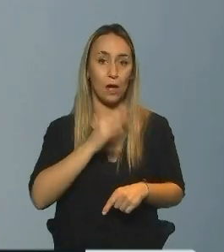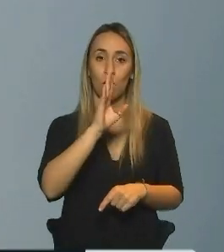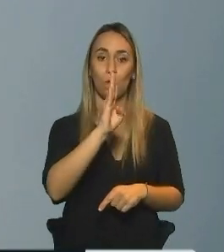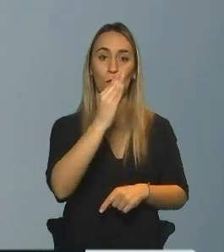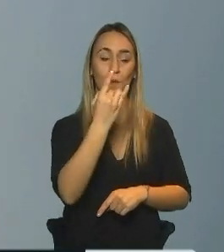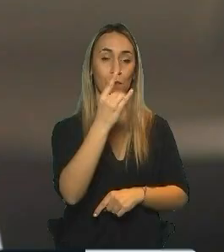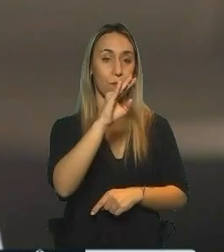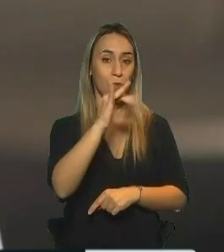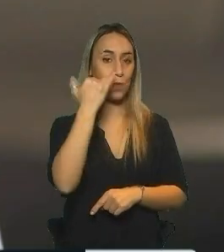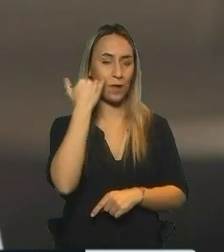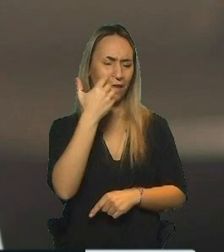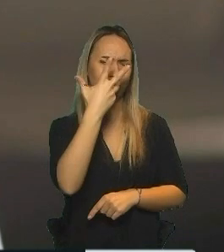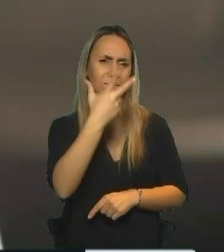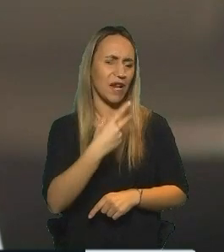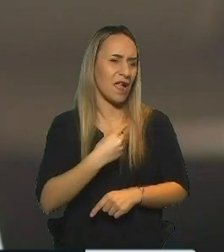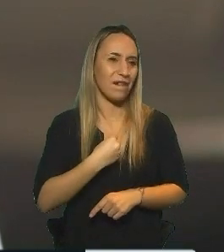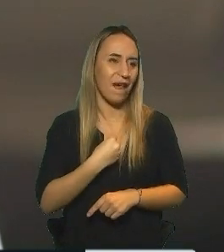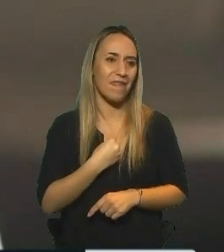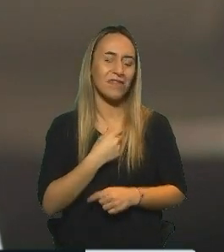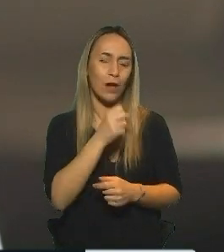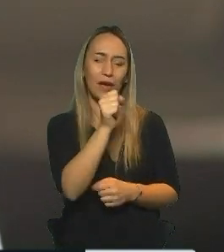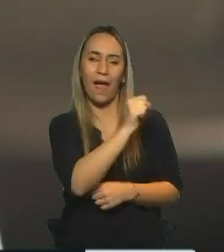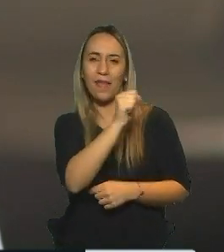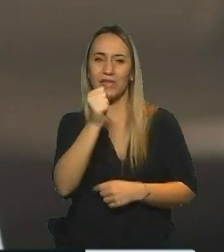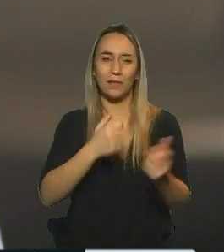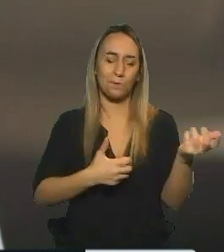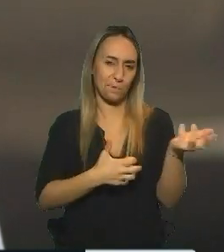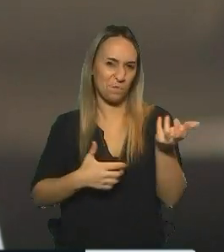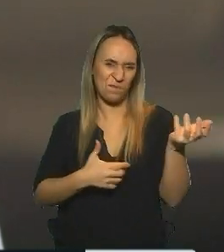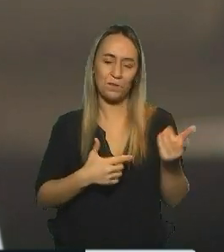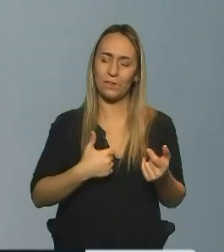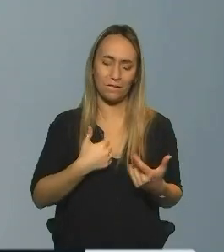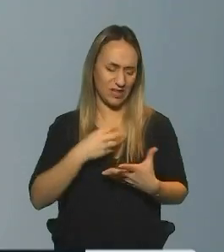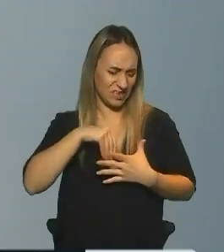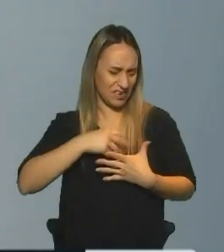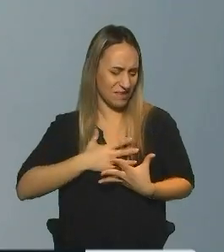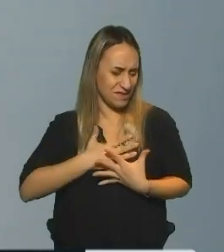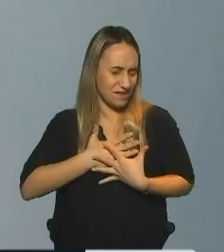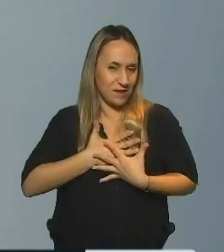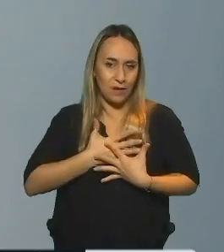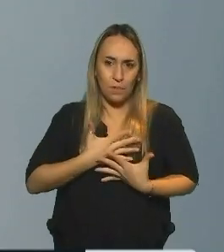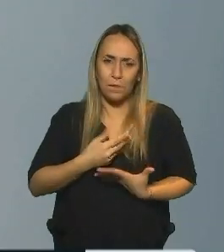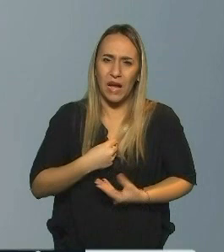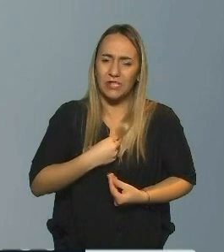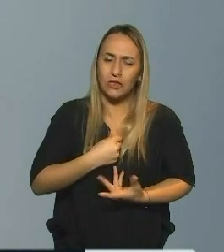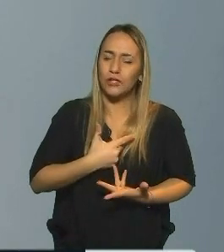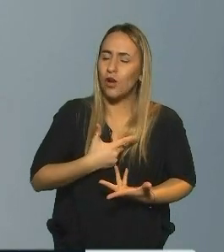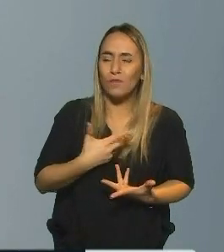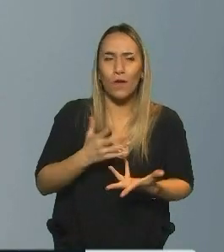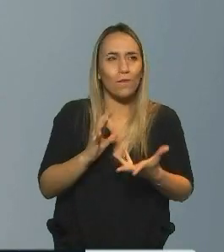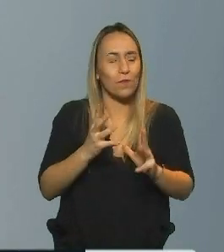A él le encantaba cantar tango. Lo vivía, lo sufría, pero se apasionaba de una